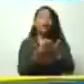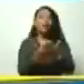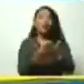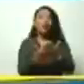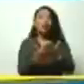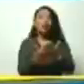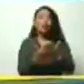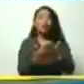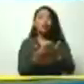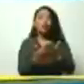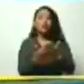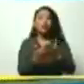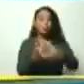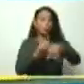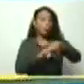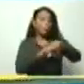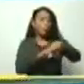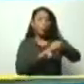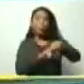¿Hasta la qué?